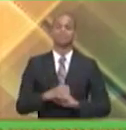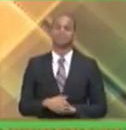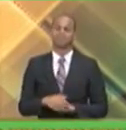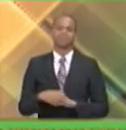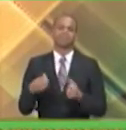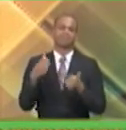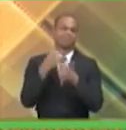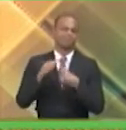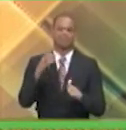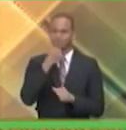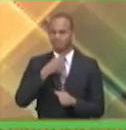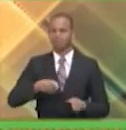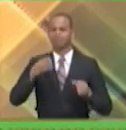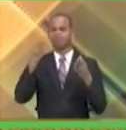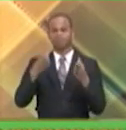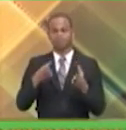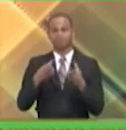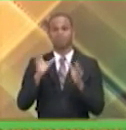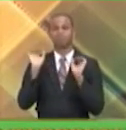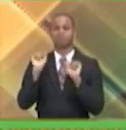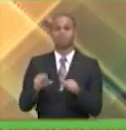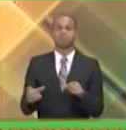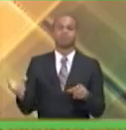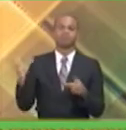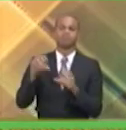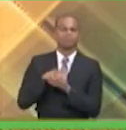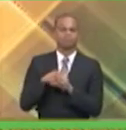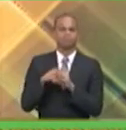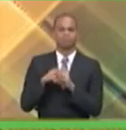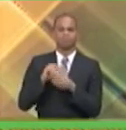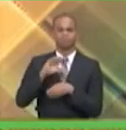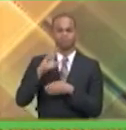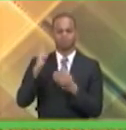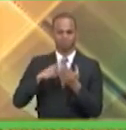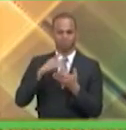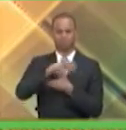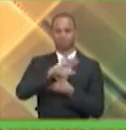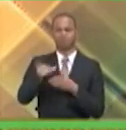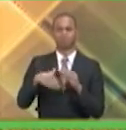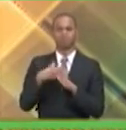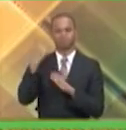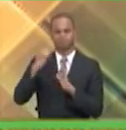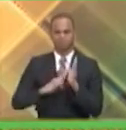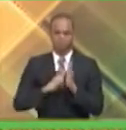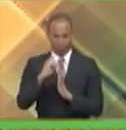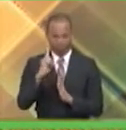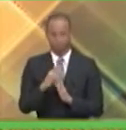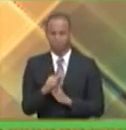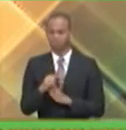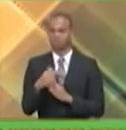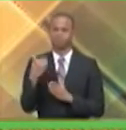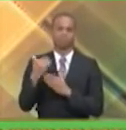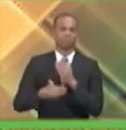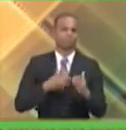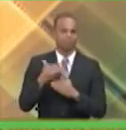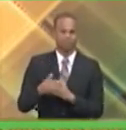como cualquier dominicano o dominicana, a participar en todos esos proyectos de desarrollo, de